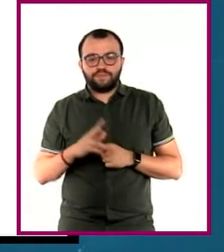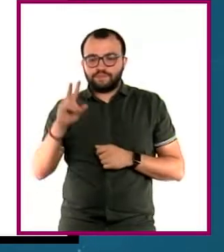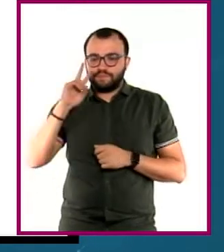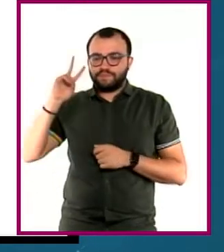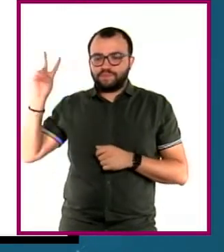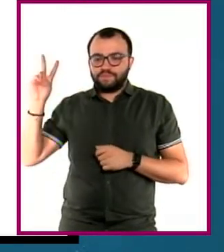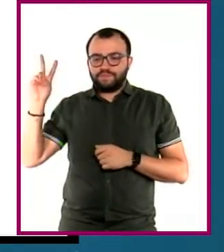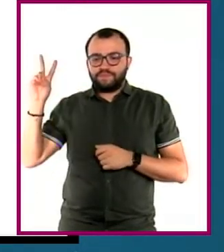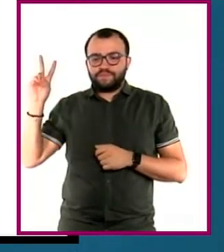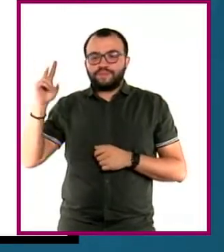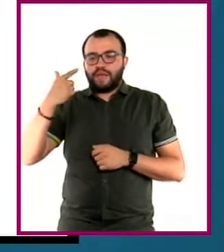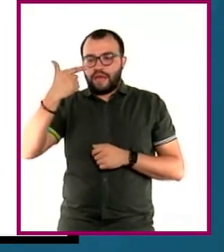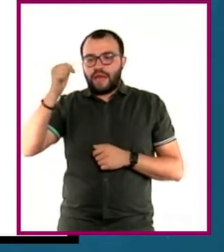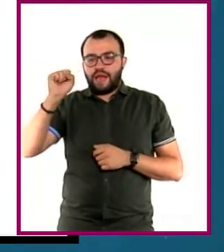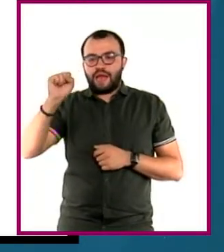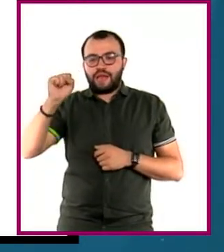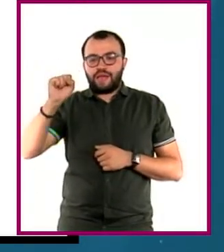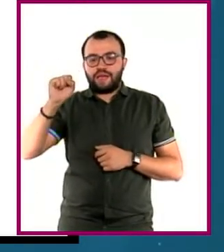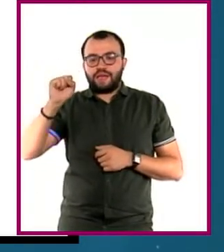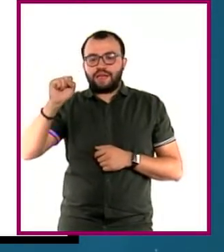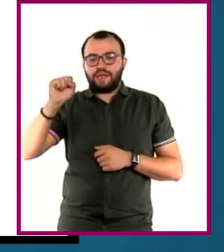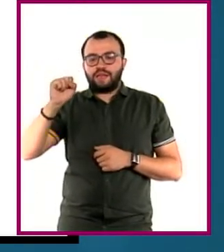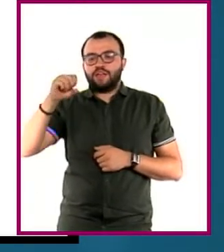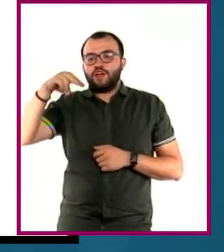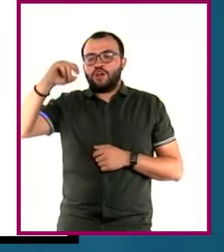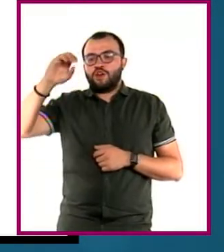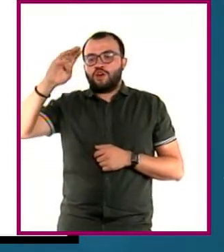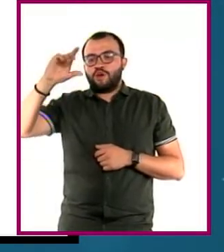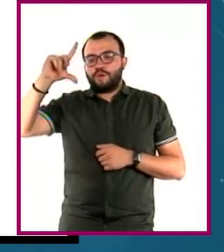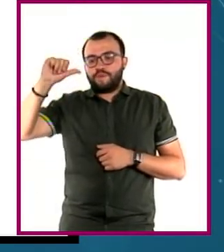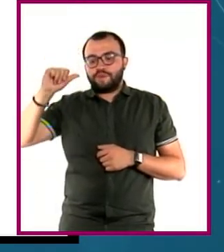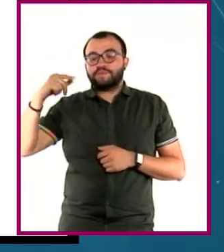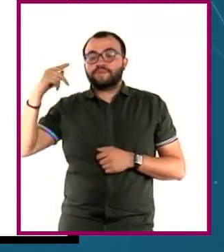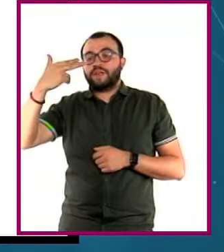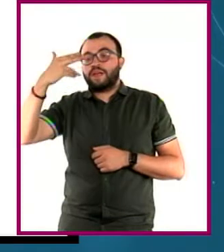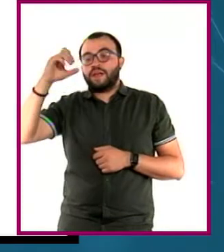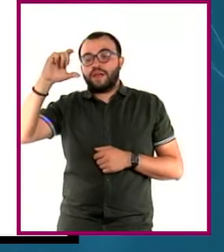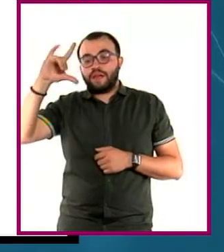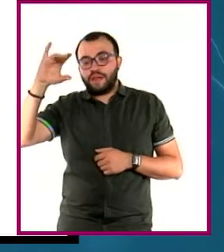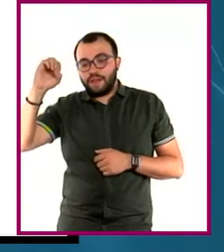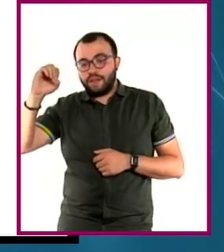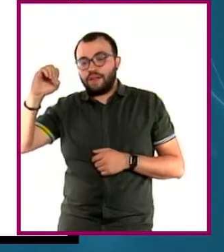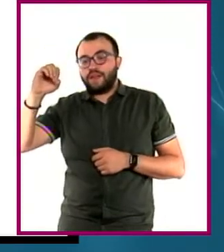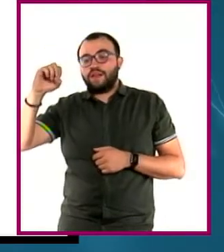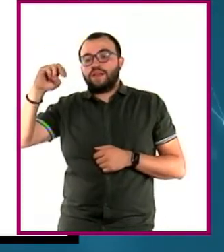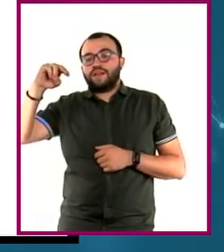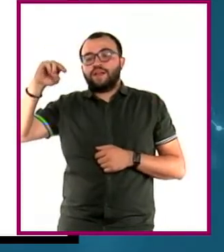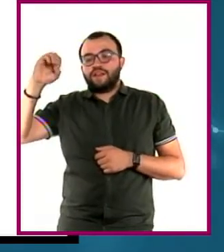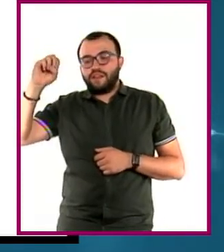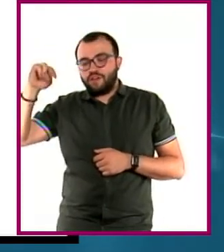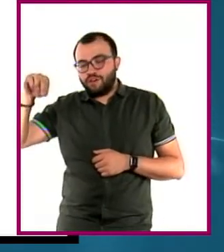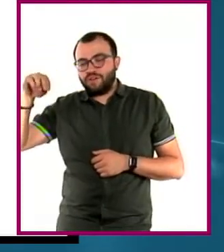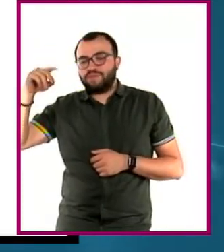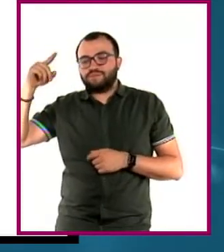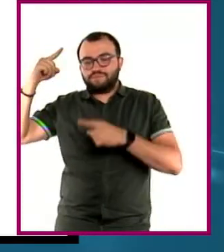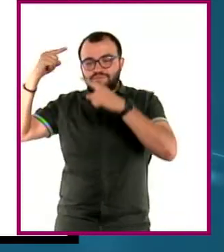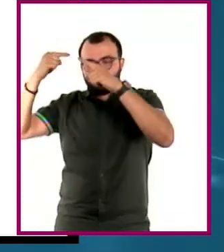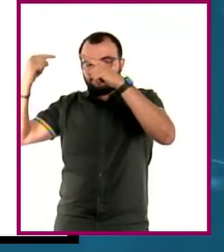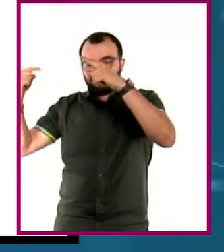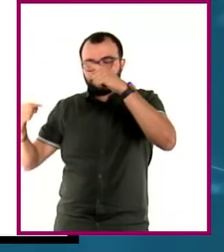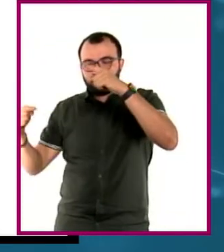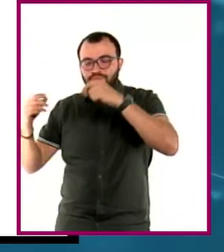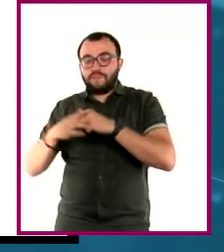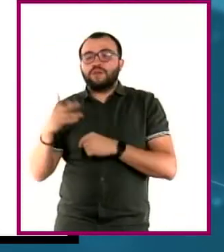derecha de la tabla periódica de los elementos y son el helio, el neón, el argón, el criptón, el xenón y el radón. Y tienen